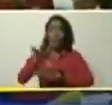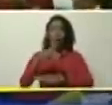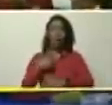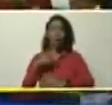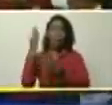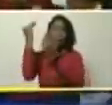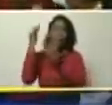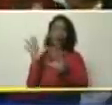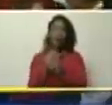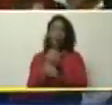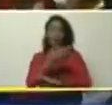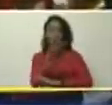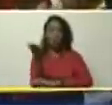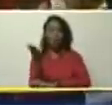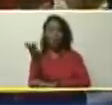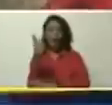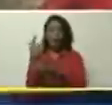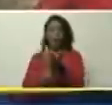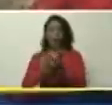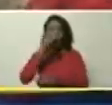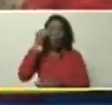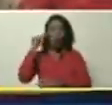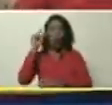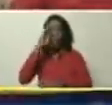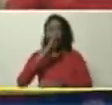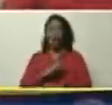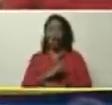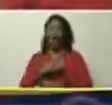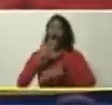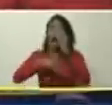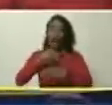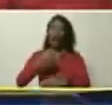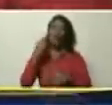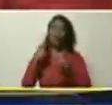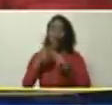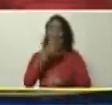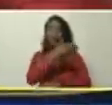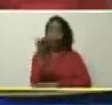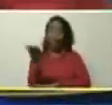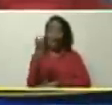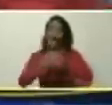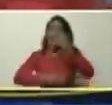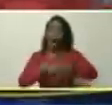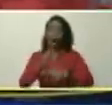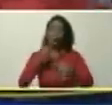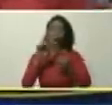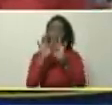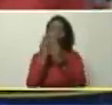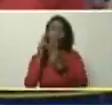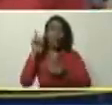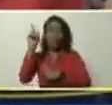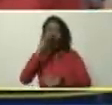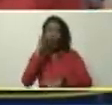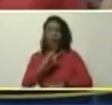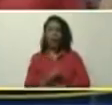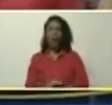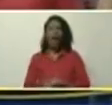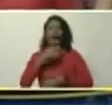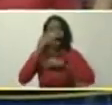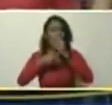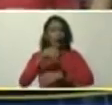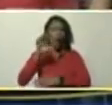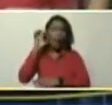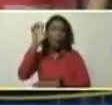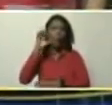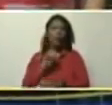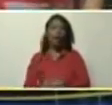esperanza y confianza en ustedes. Hermanos y hermanas de Barinas, háganlo por ustedes. Háganlo por la familia Barinés. Háganlo por la